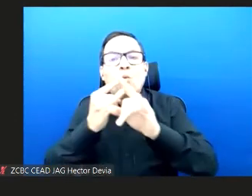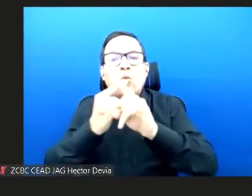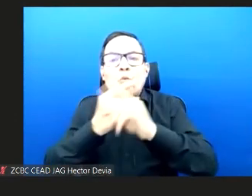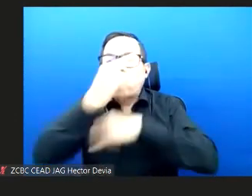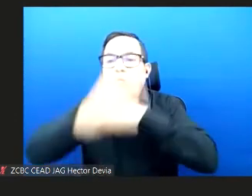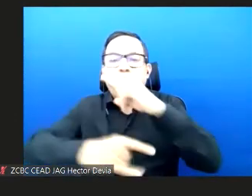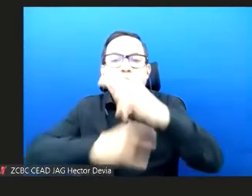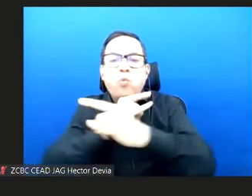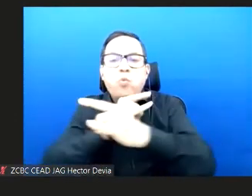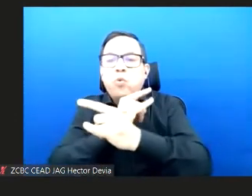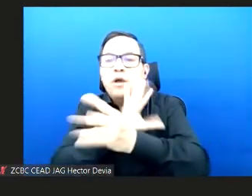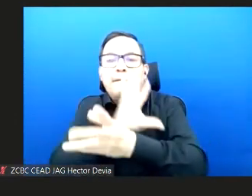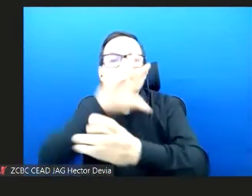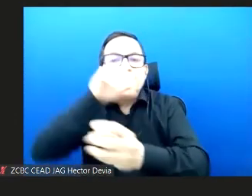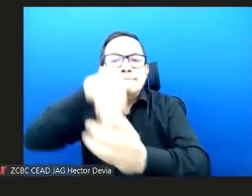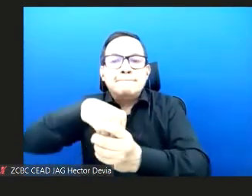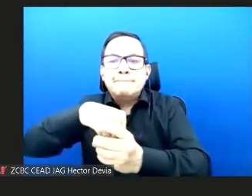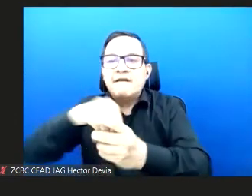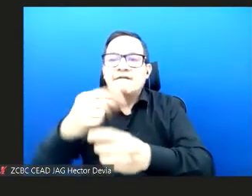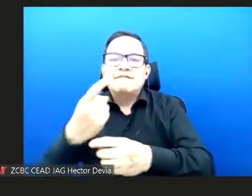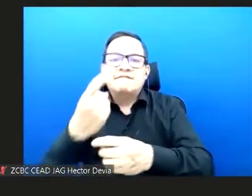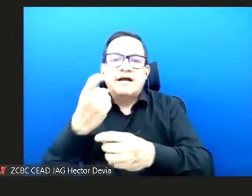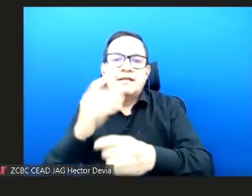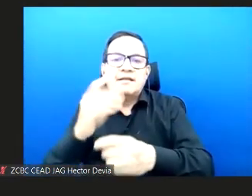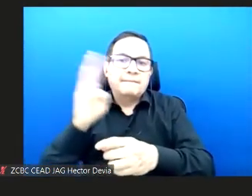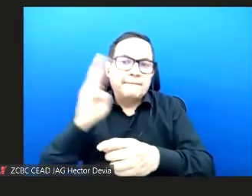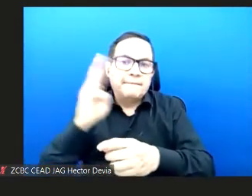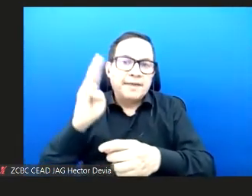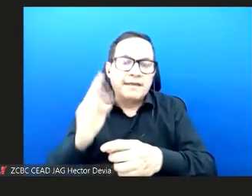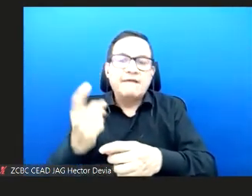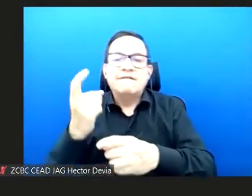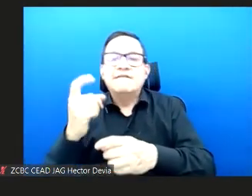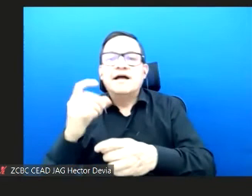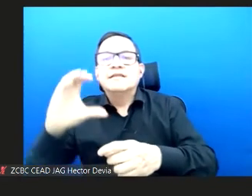no pertenecen a A, nos decía la definición, ¿cierto?